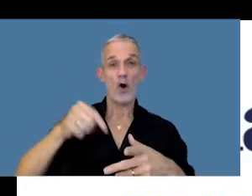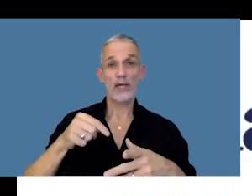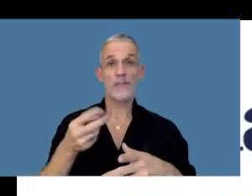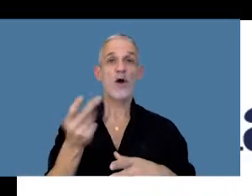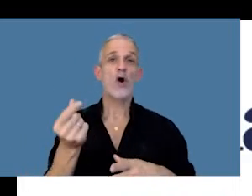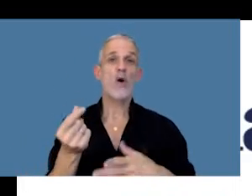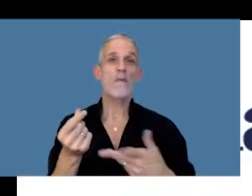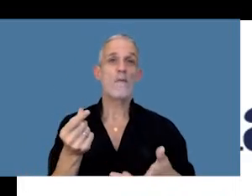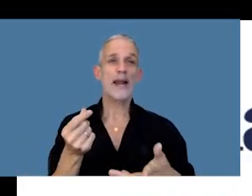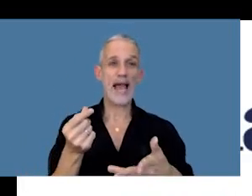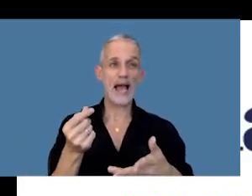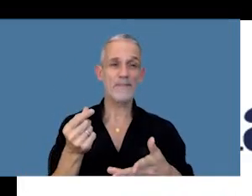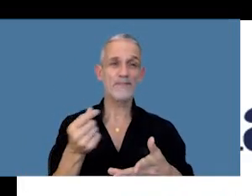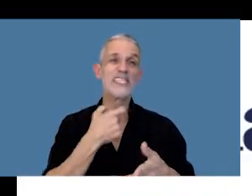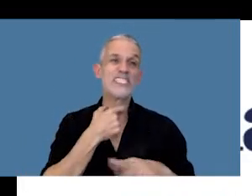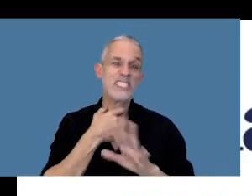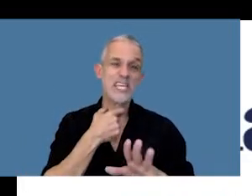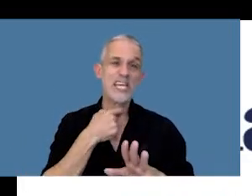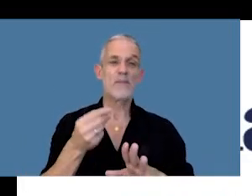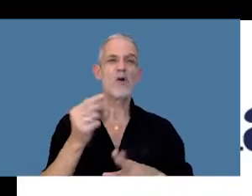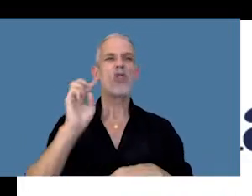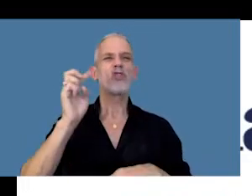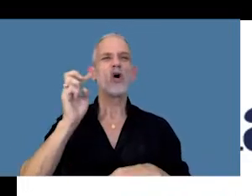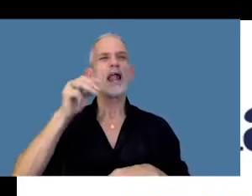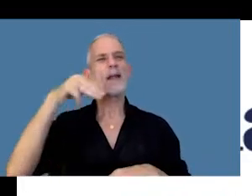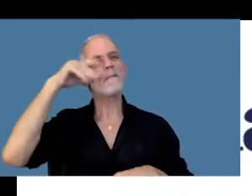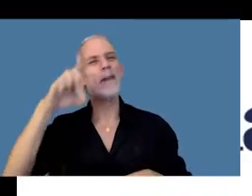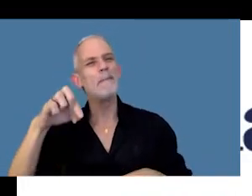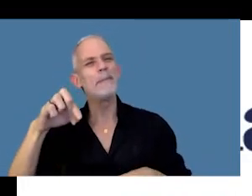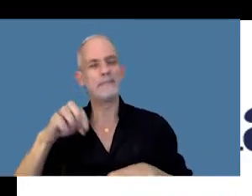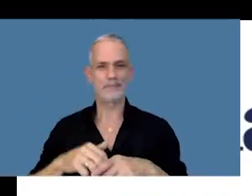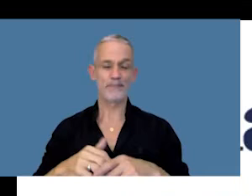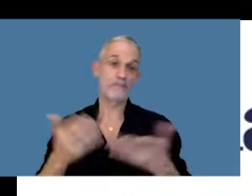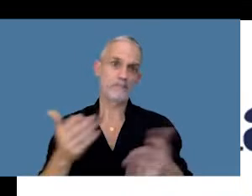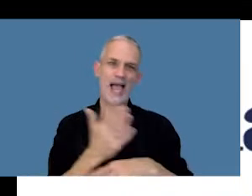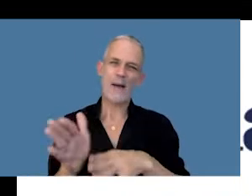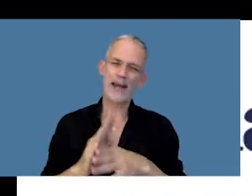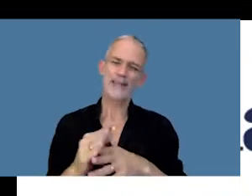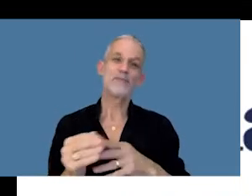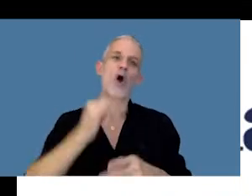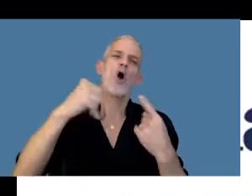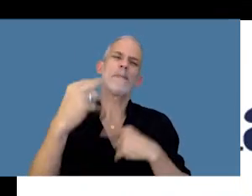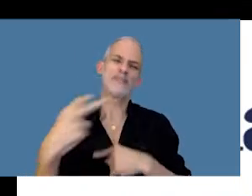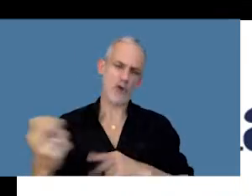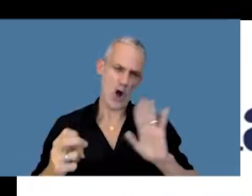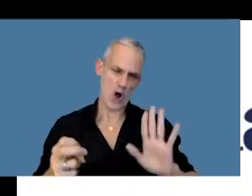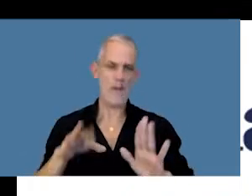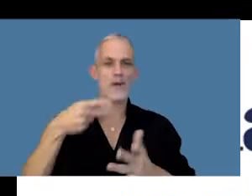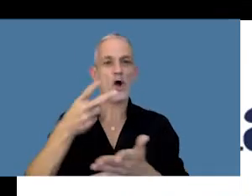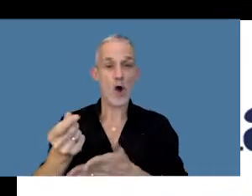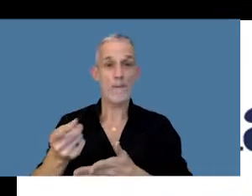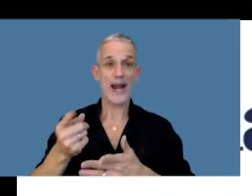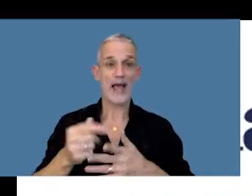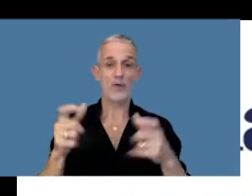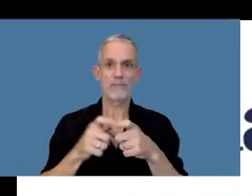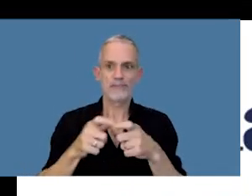compra, si se quiere, a través de dólar MEP. Aparte de la comisión, ¿no? Porque ustedes están comprando un